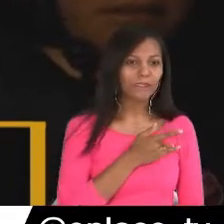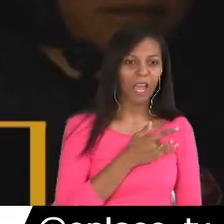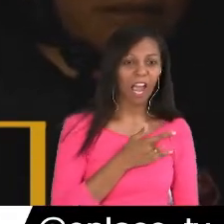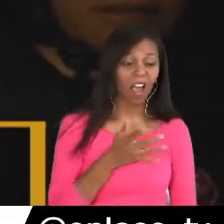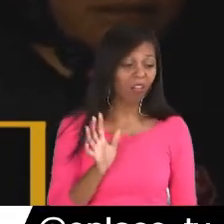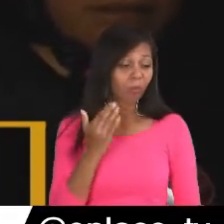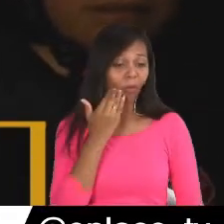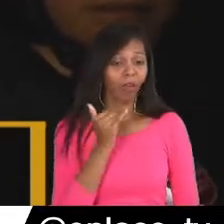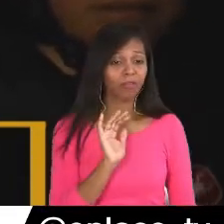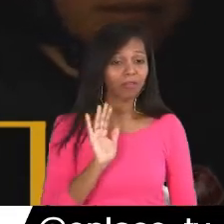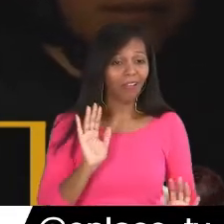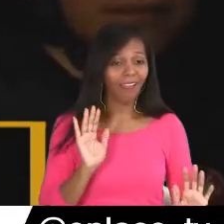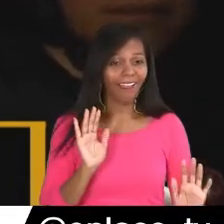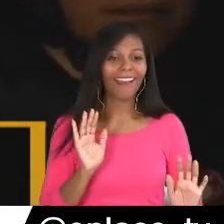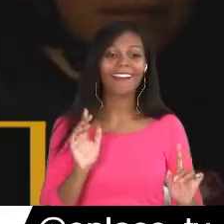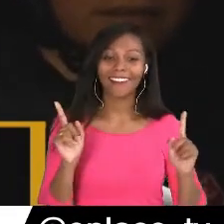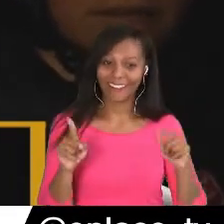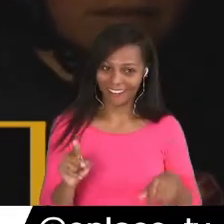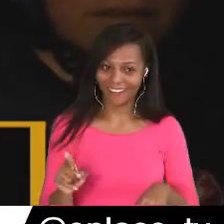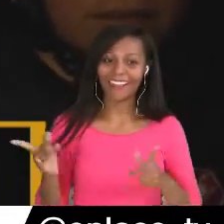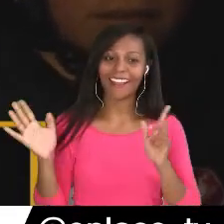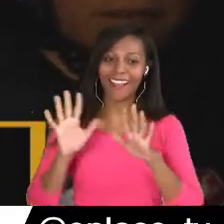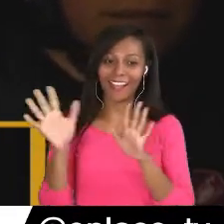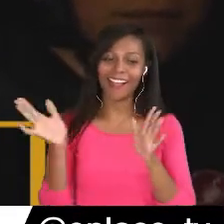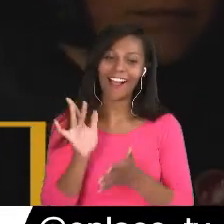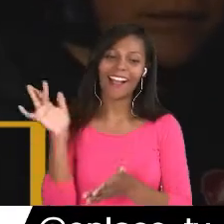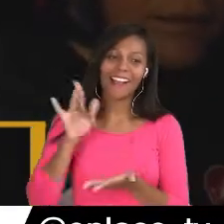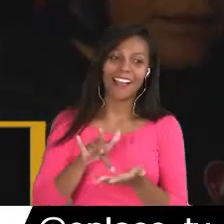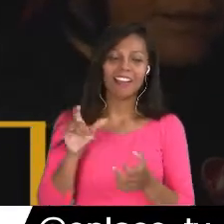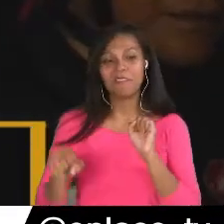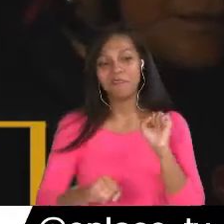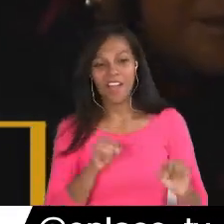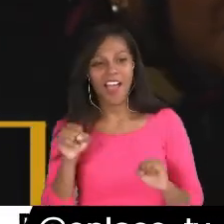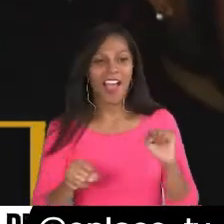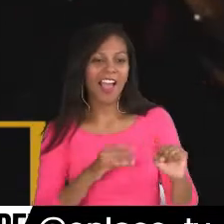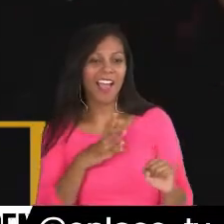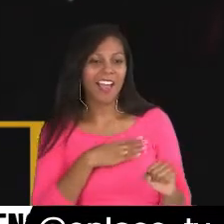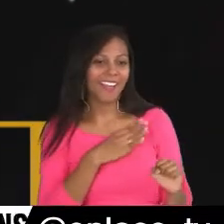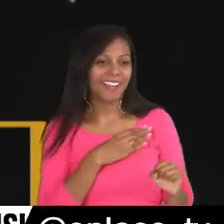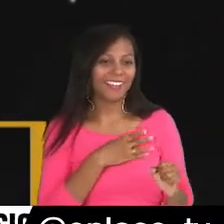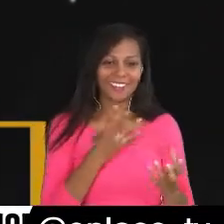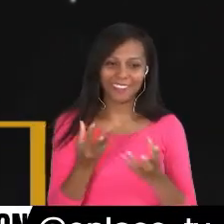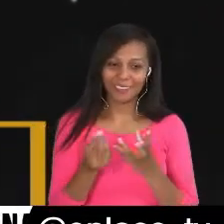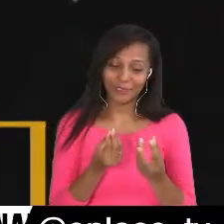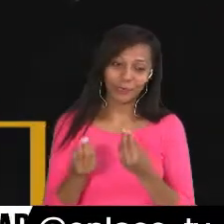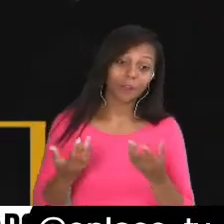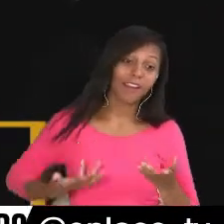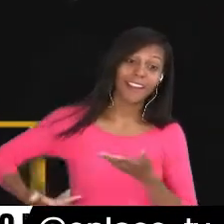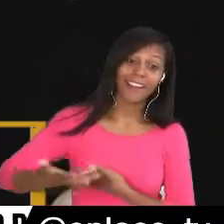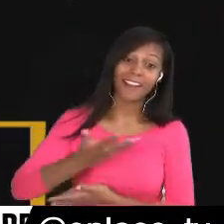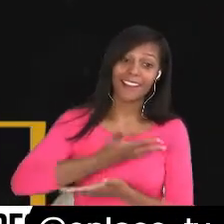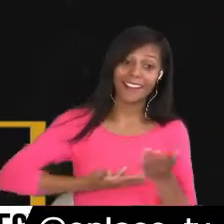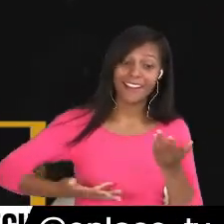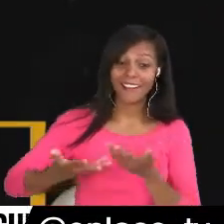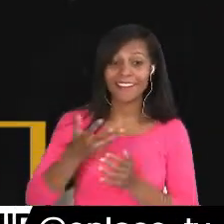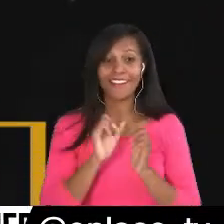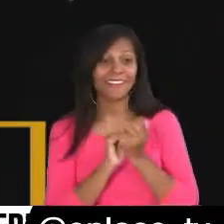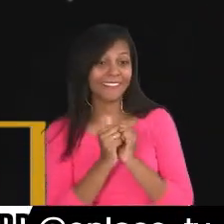excepción. Disfrutamos mucho de estas pedaleadas, de estos grupos, de compartir con la gente, hacer